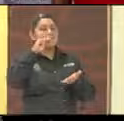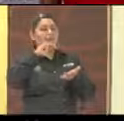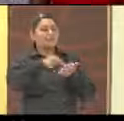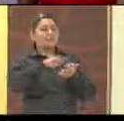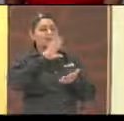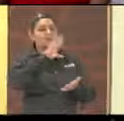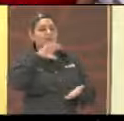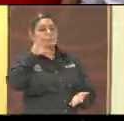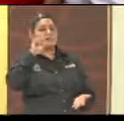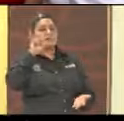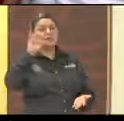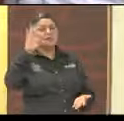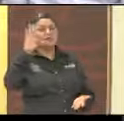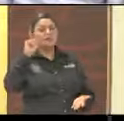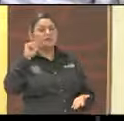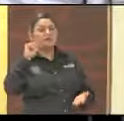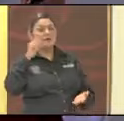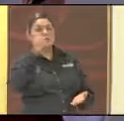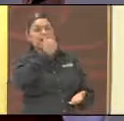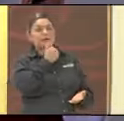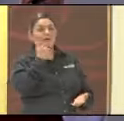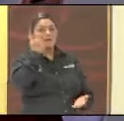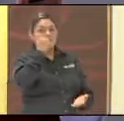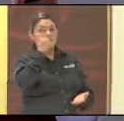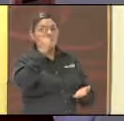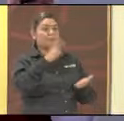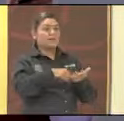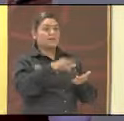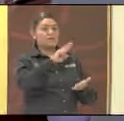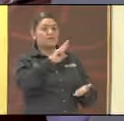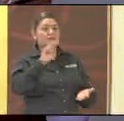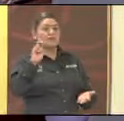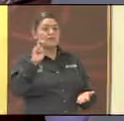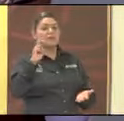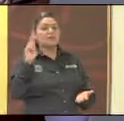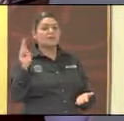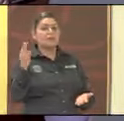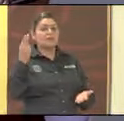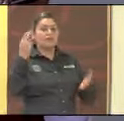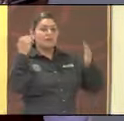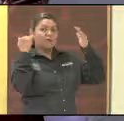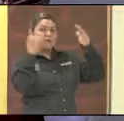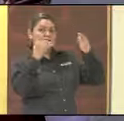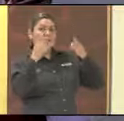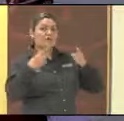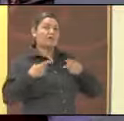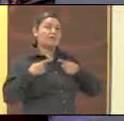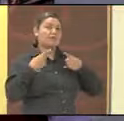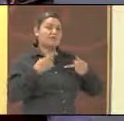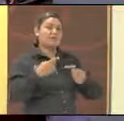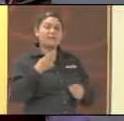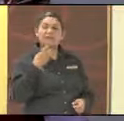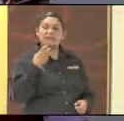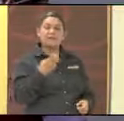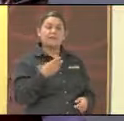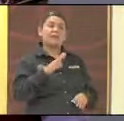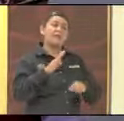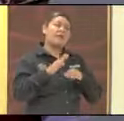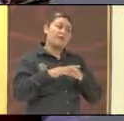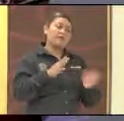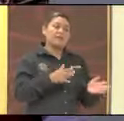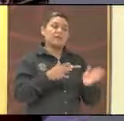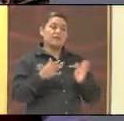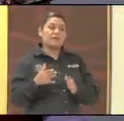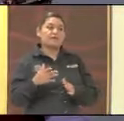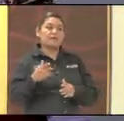3,569 alumnos del nivel básico, 1,222 del nivel superior. Esto es entregado en ese momento, más aparte los que